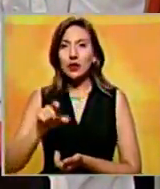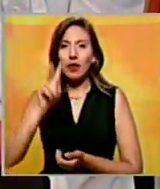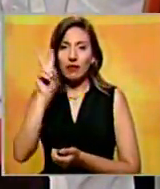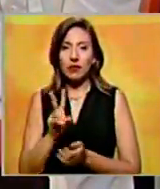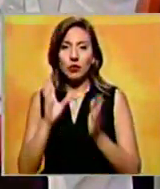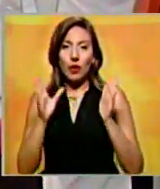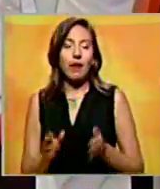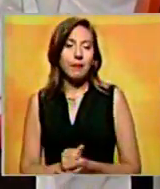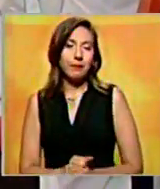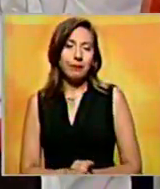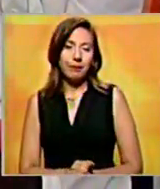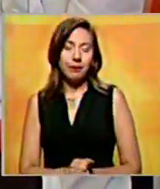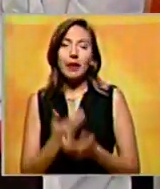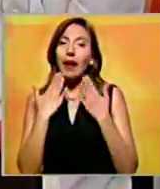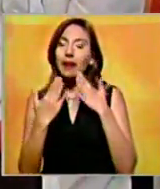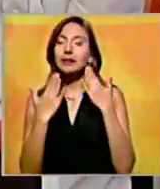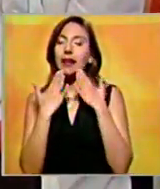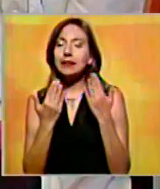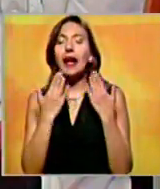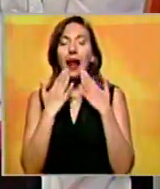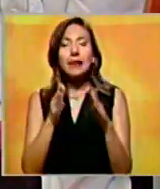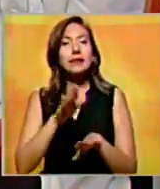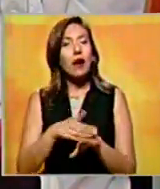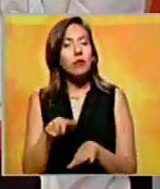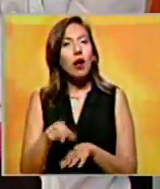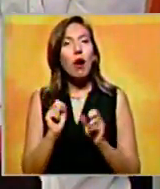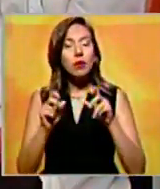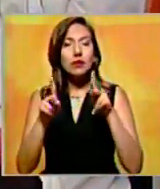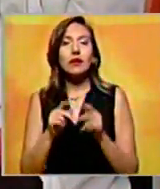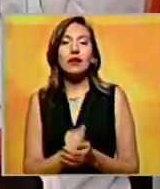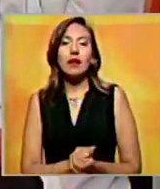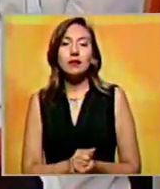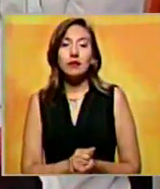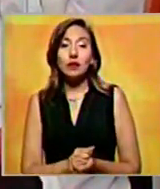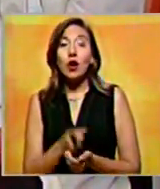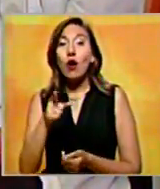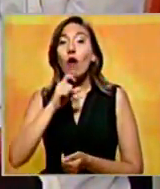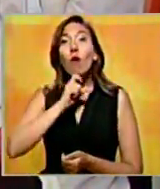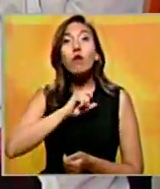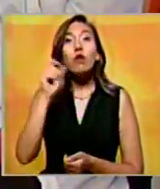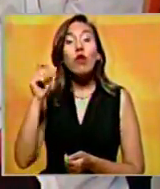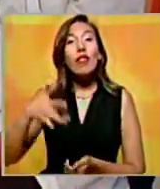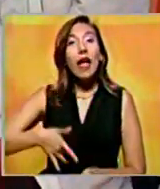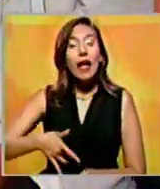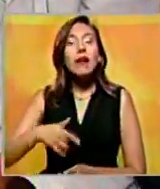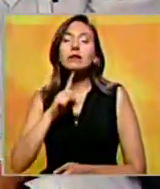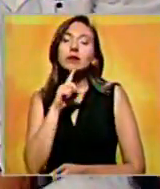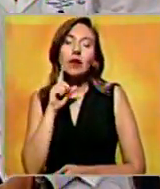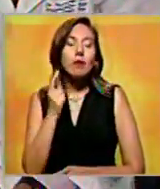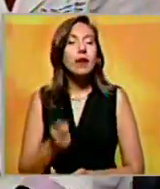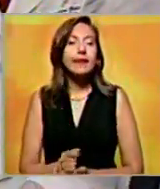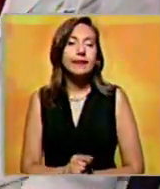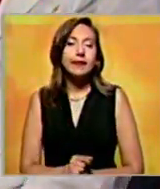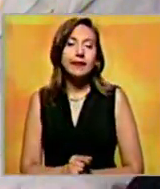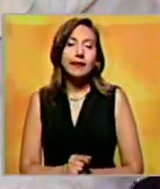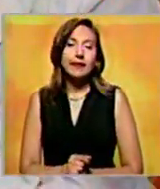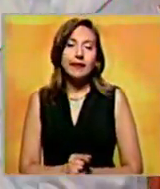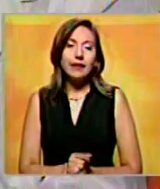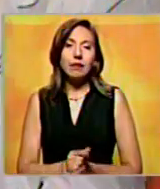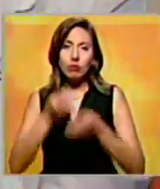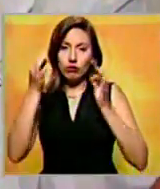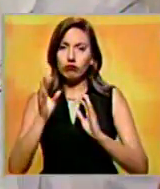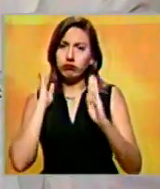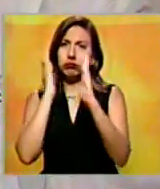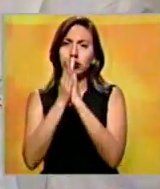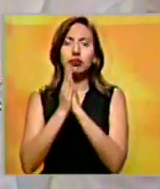Bienvenido. Gracias, gracias, gracias por la oportunidad. Efectivamente, Funda Hígado es una institución que está debidamente registrada ante